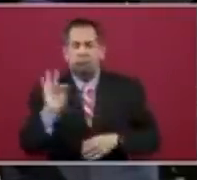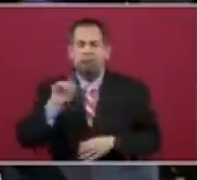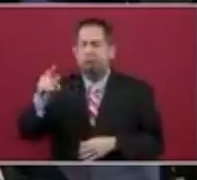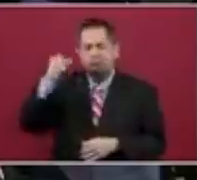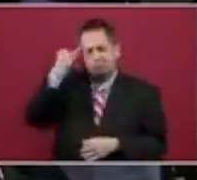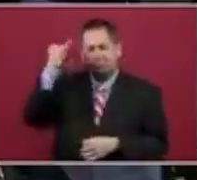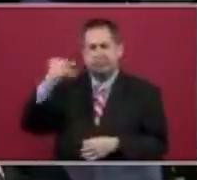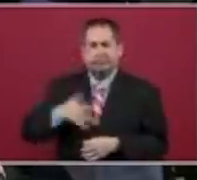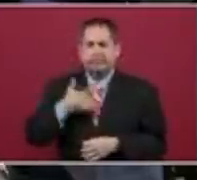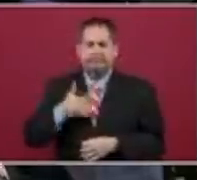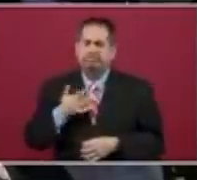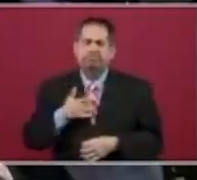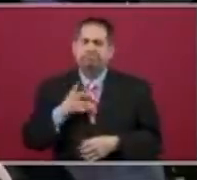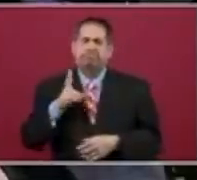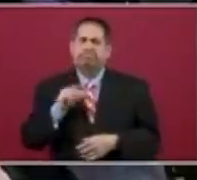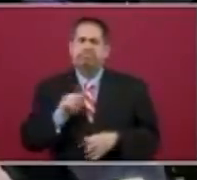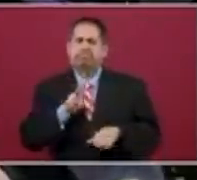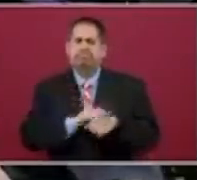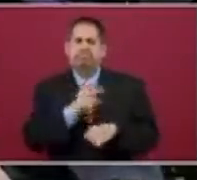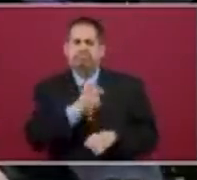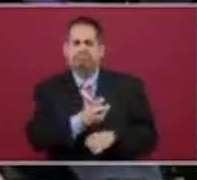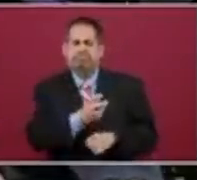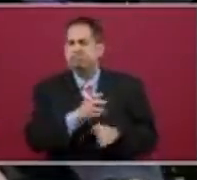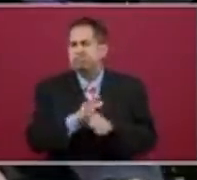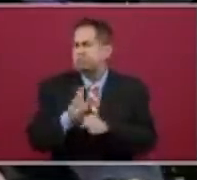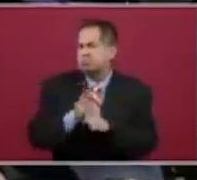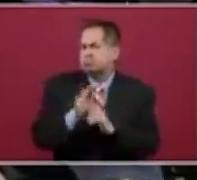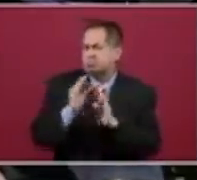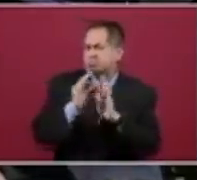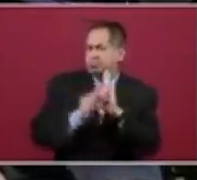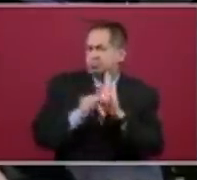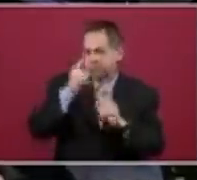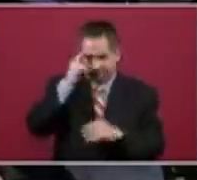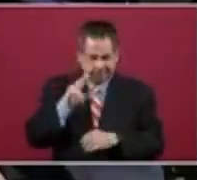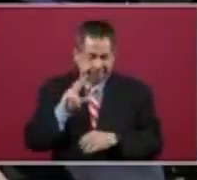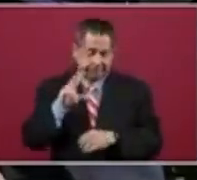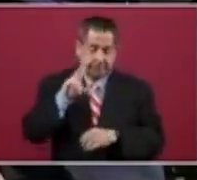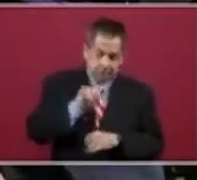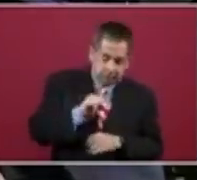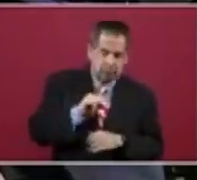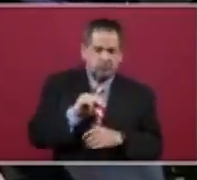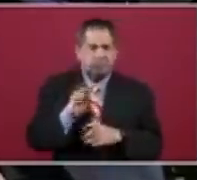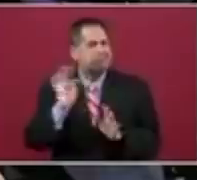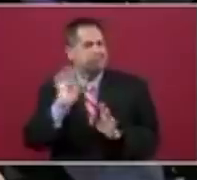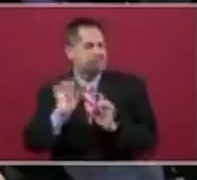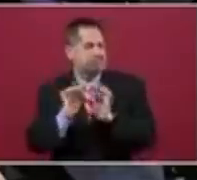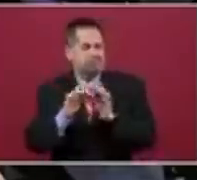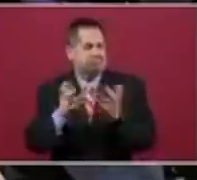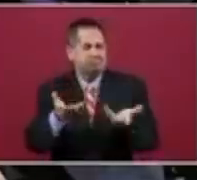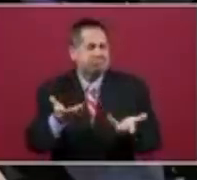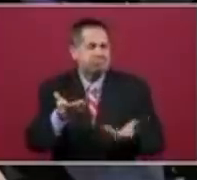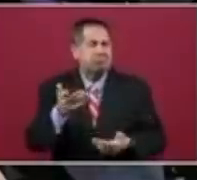Los lineamientos que ustedes no permitirían para que no se instalara, en caso de que así fuera.